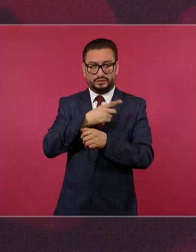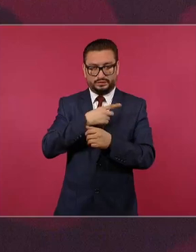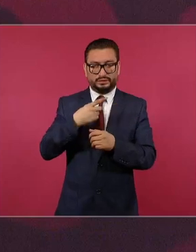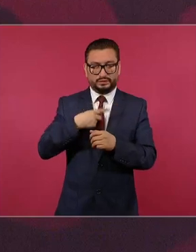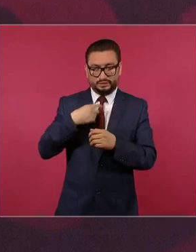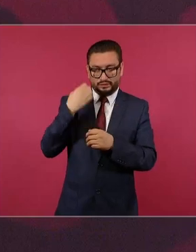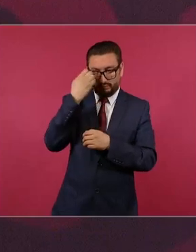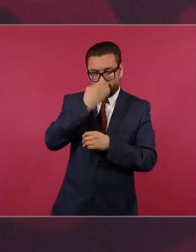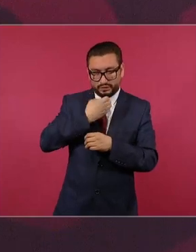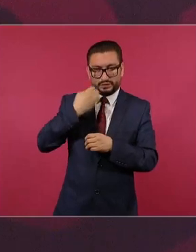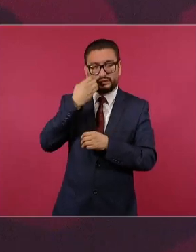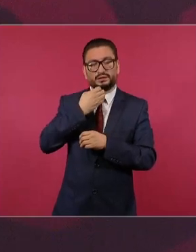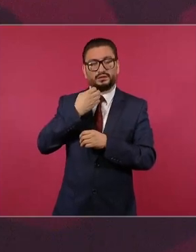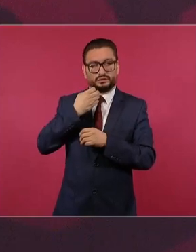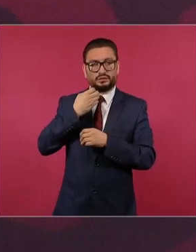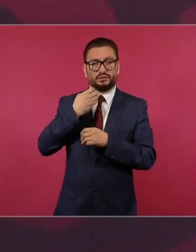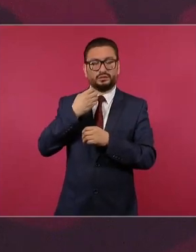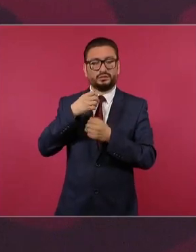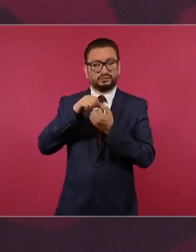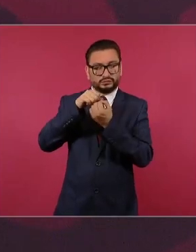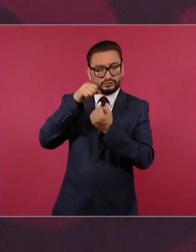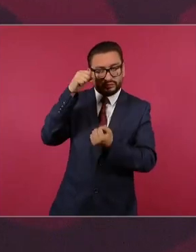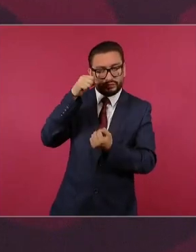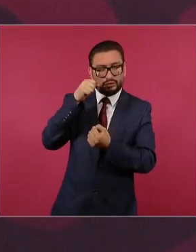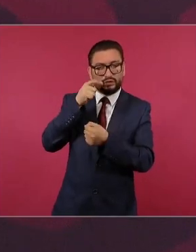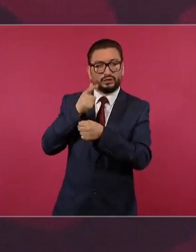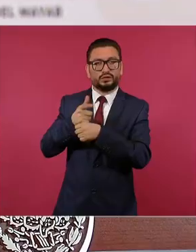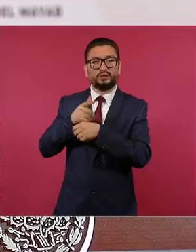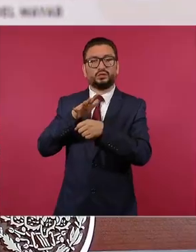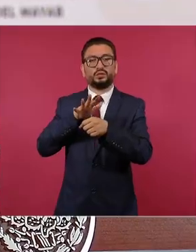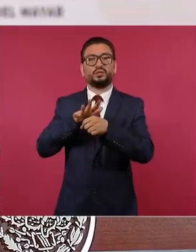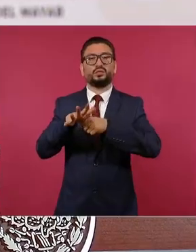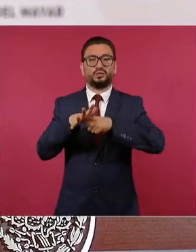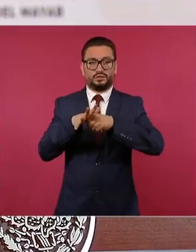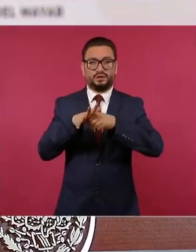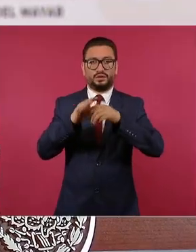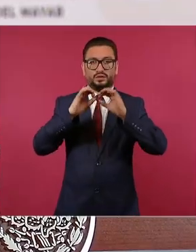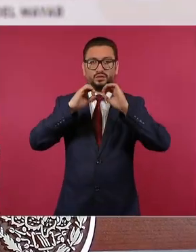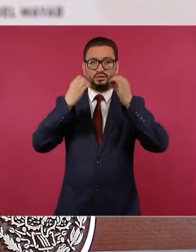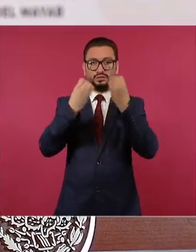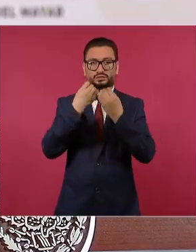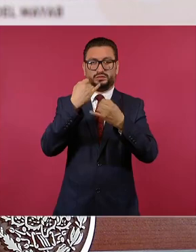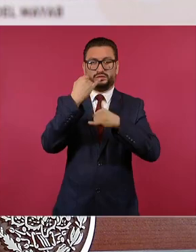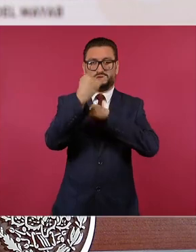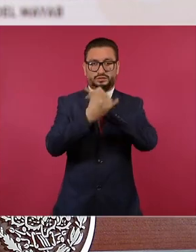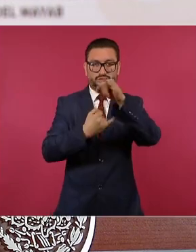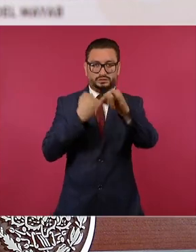hacerse a los organismos internacionales